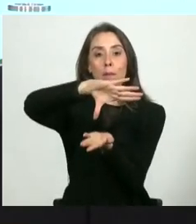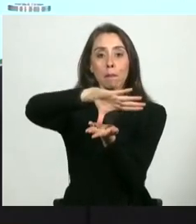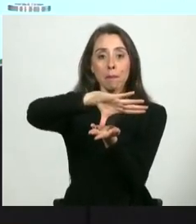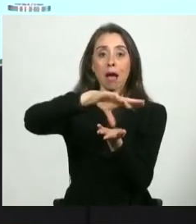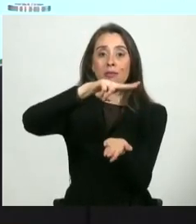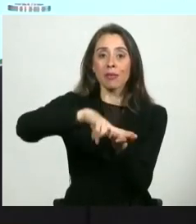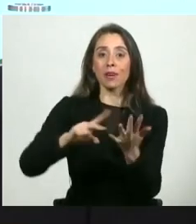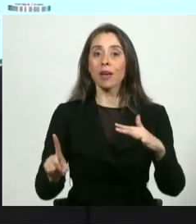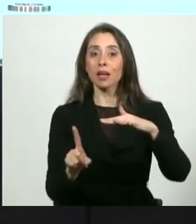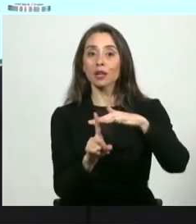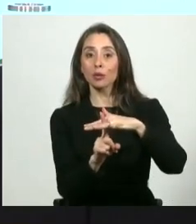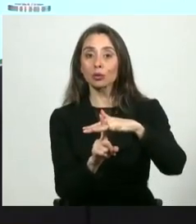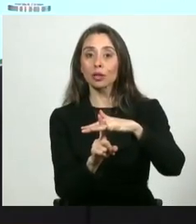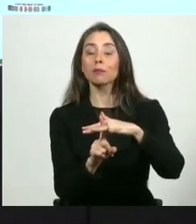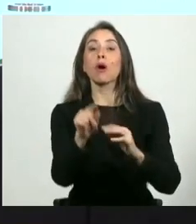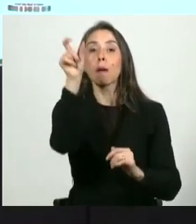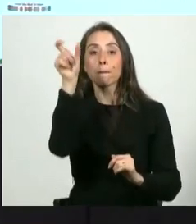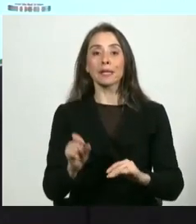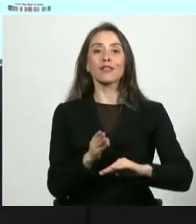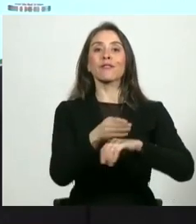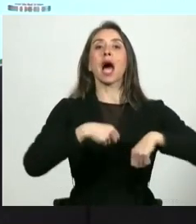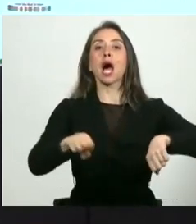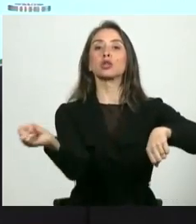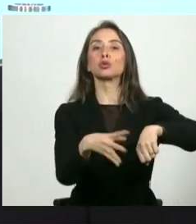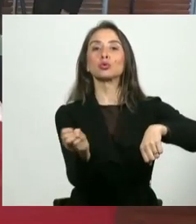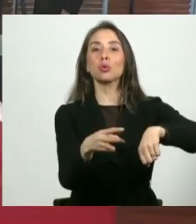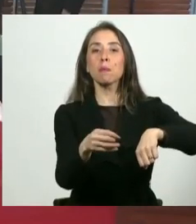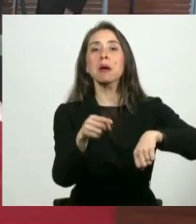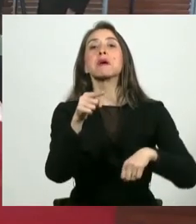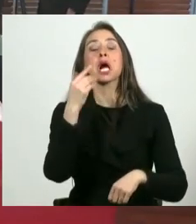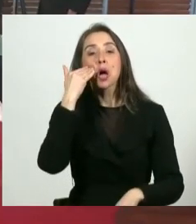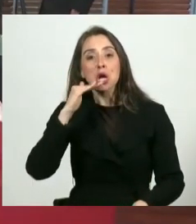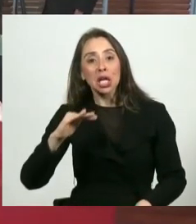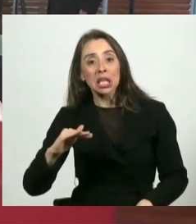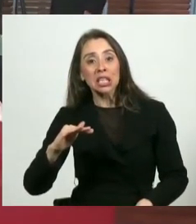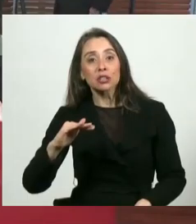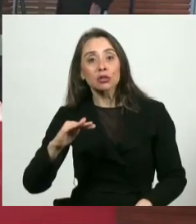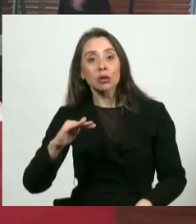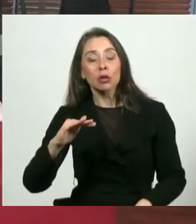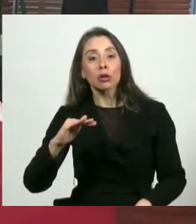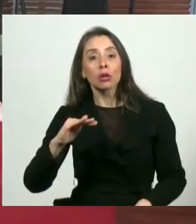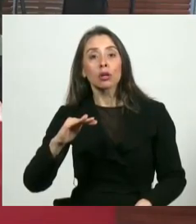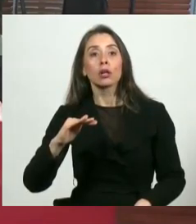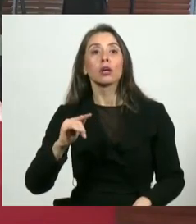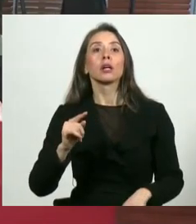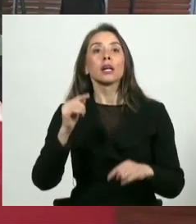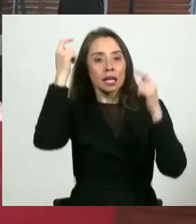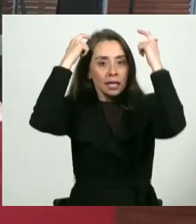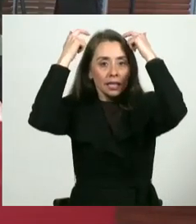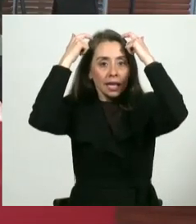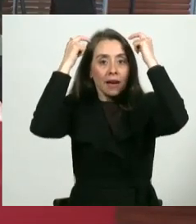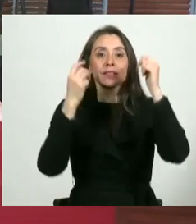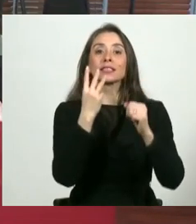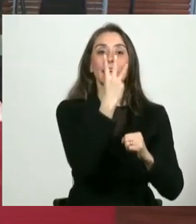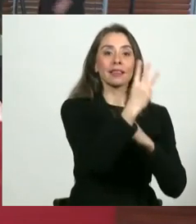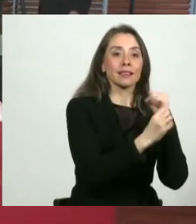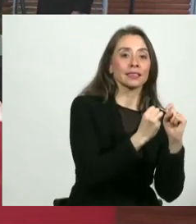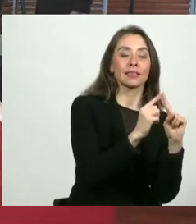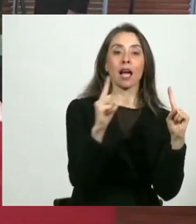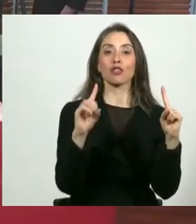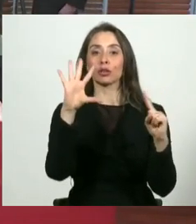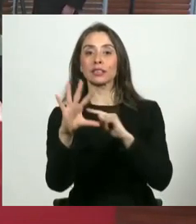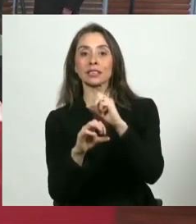realmente inclusivo, si la persona va al supermercado y sabe, o sea, un niño que tiene una sinaptogénesis en su cabeza de 3 a 5